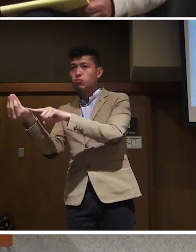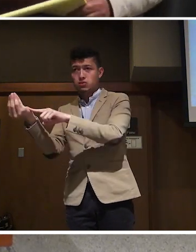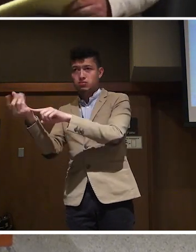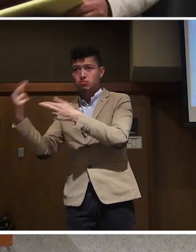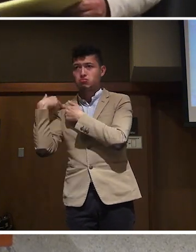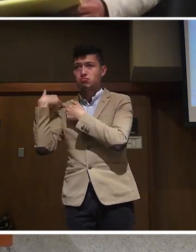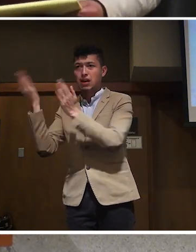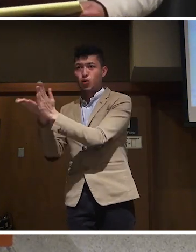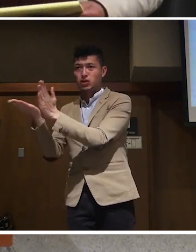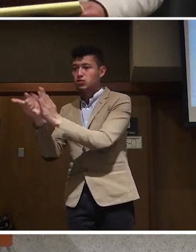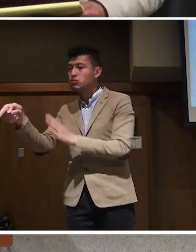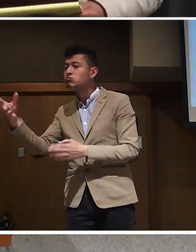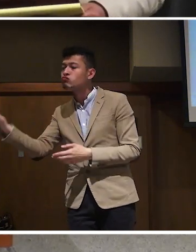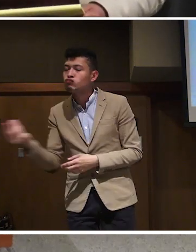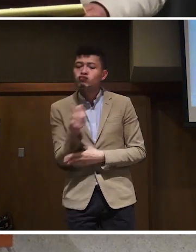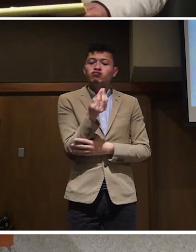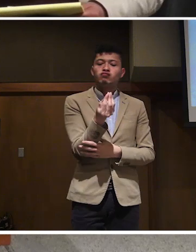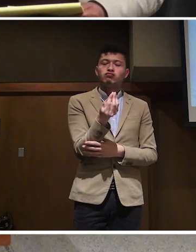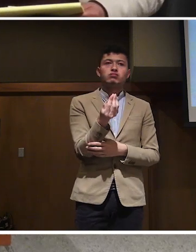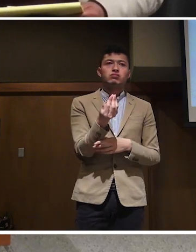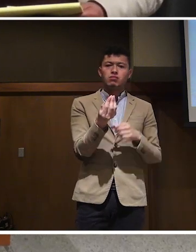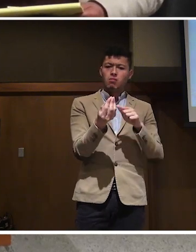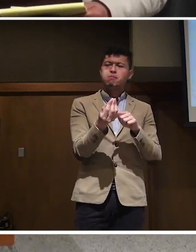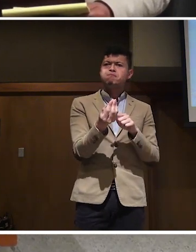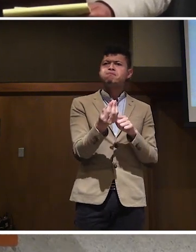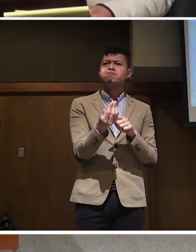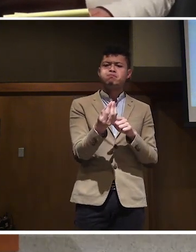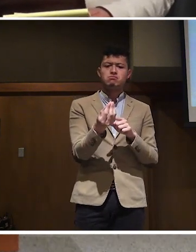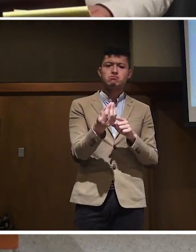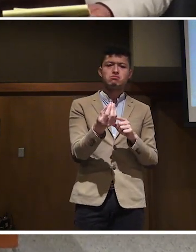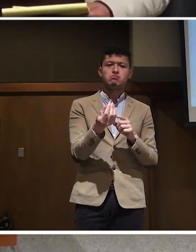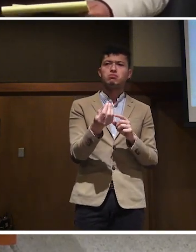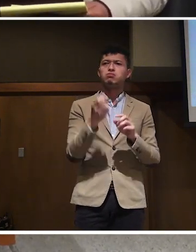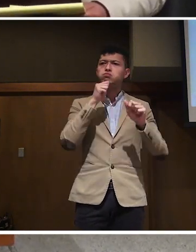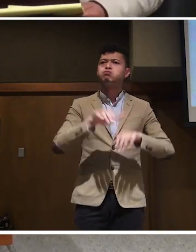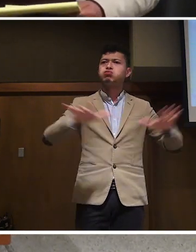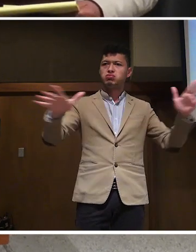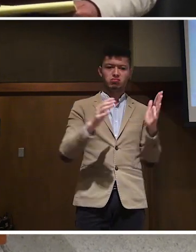una biblioteca pública en esa época, hace ya casi,